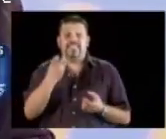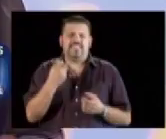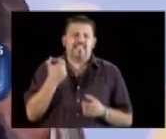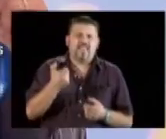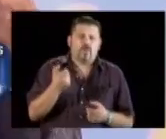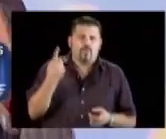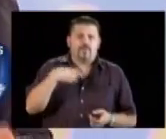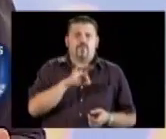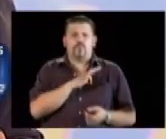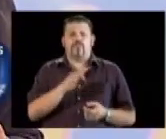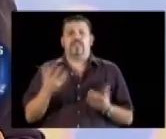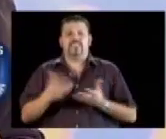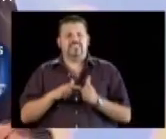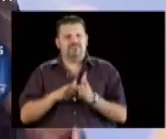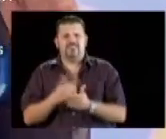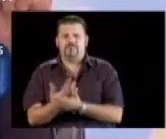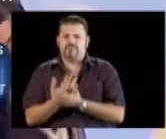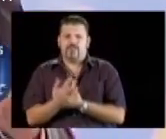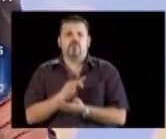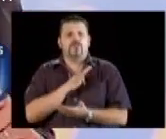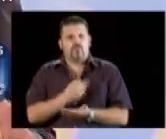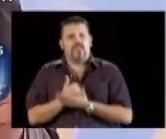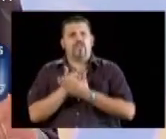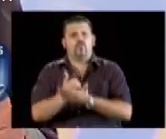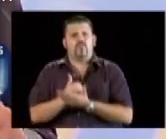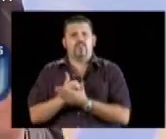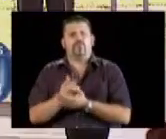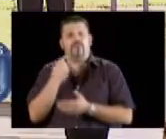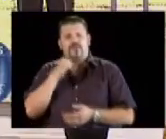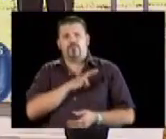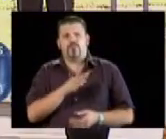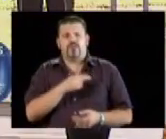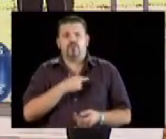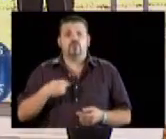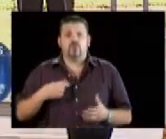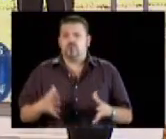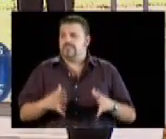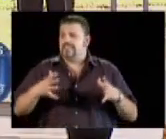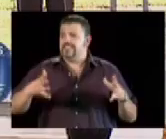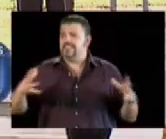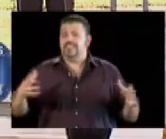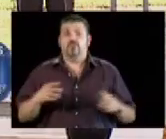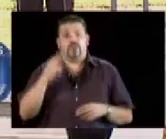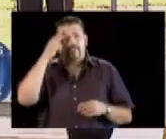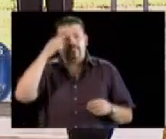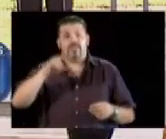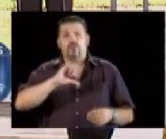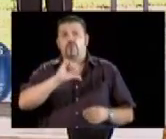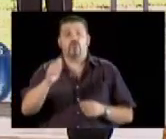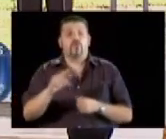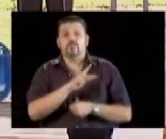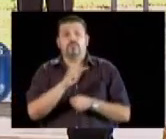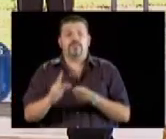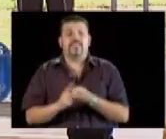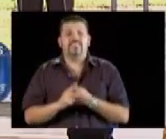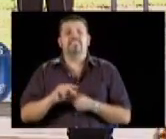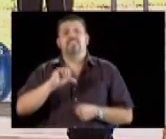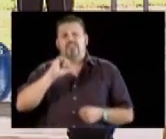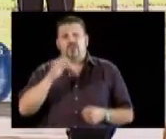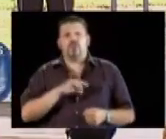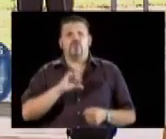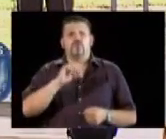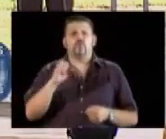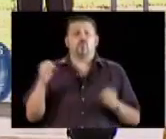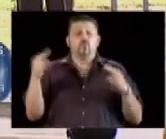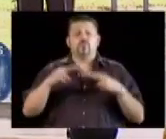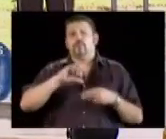proyectos. Esperemos que nos sigan ayudando para seguir creciendo la educación en México y en los demás países. Felicidades y nos vemos en el Aztecaso a